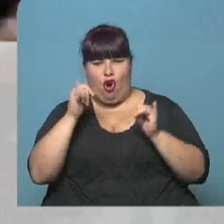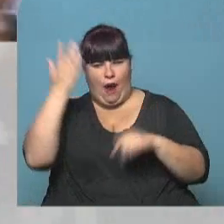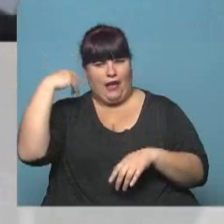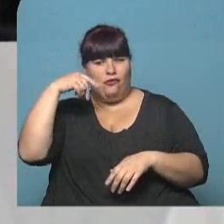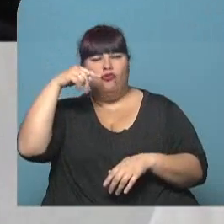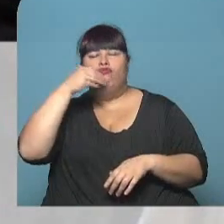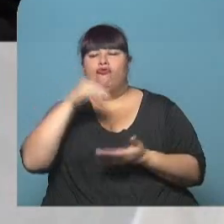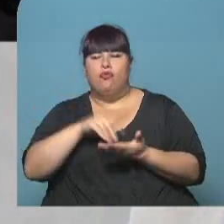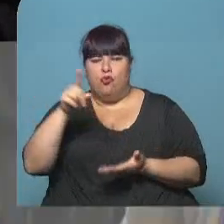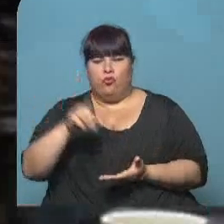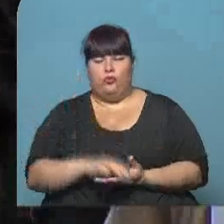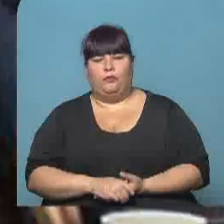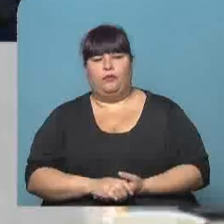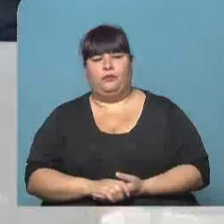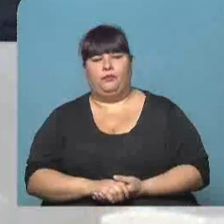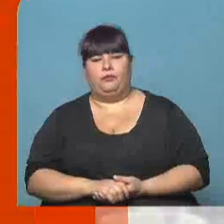joven en Chubut.